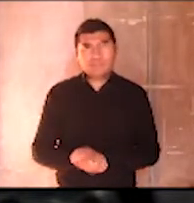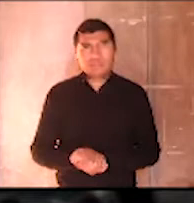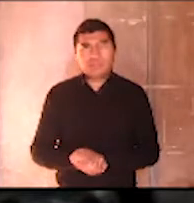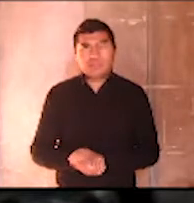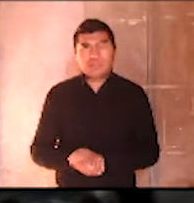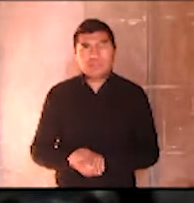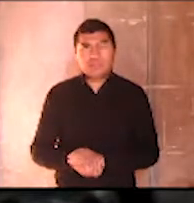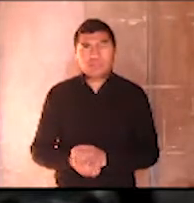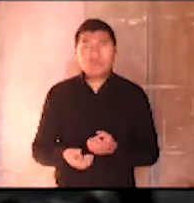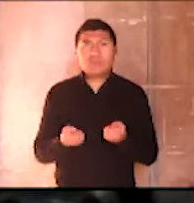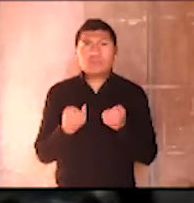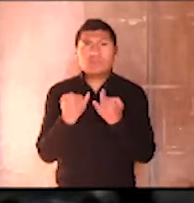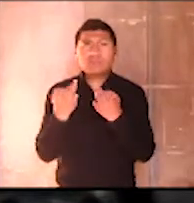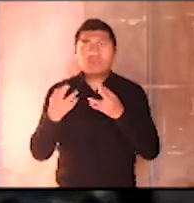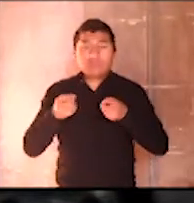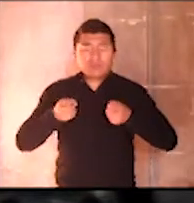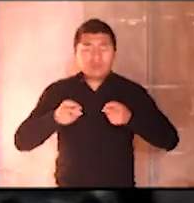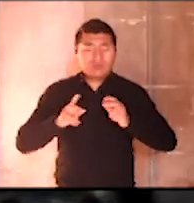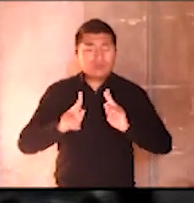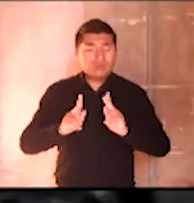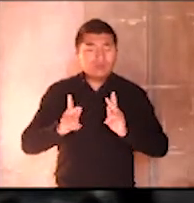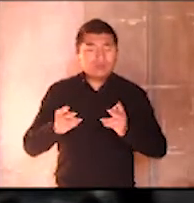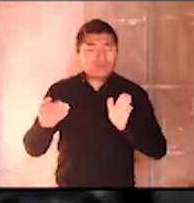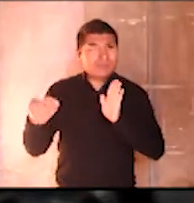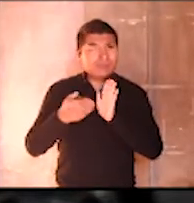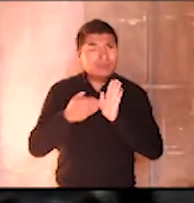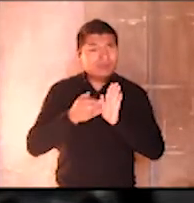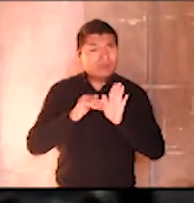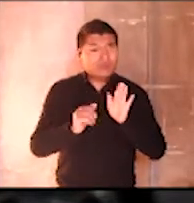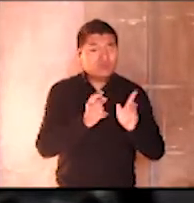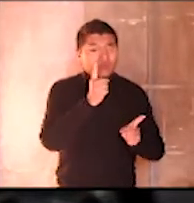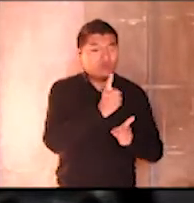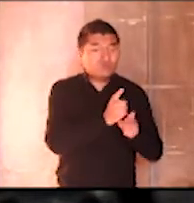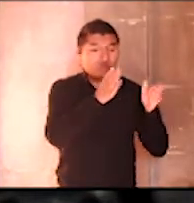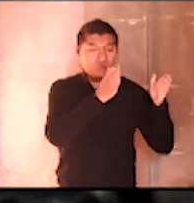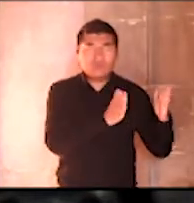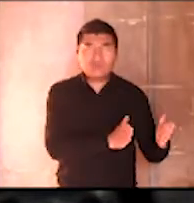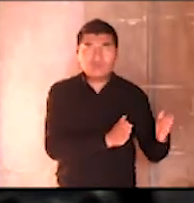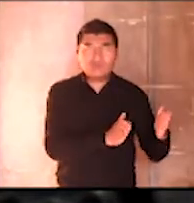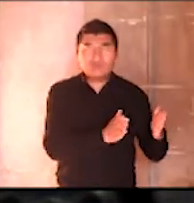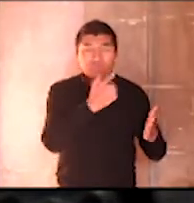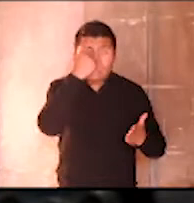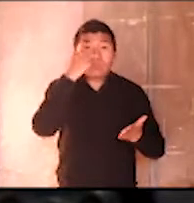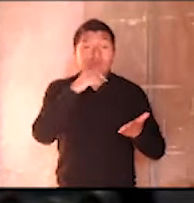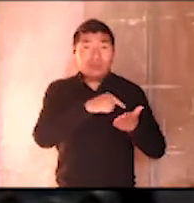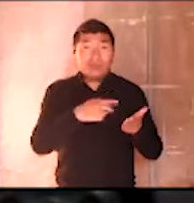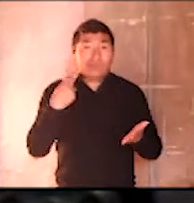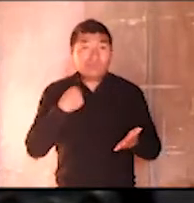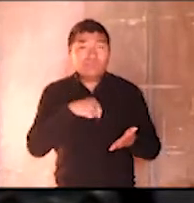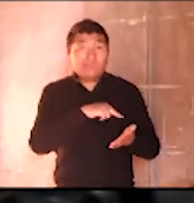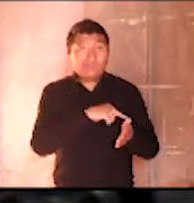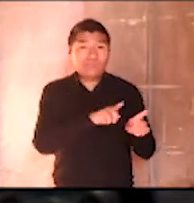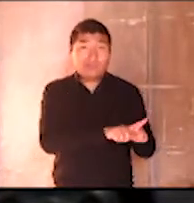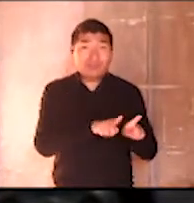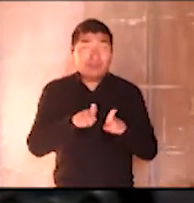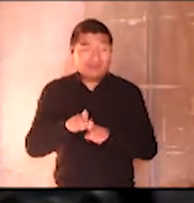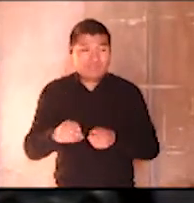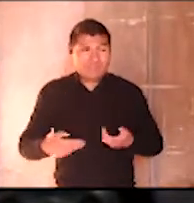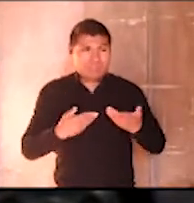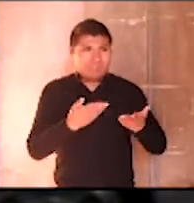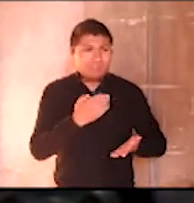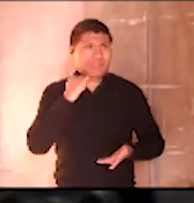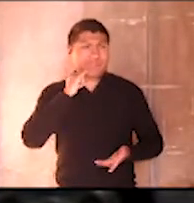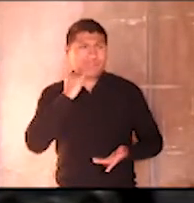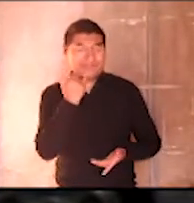En cuántas oportunidades nos molesta el justo y por eso también se le tiene